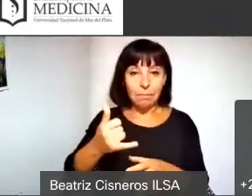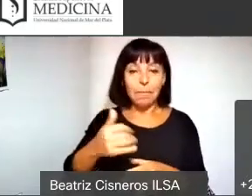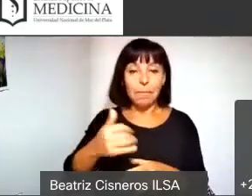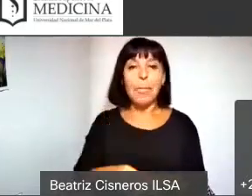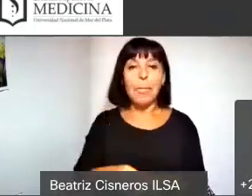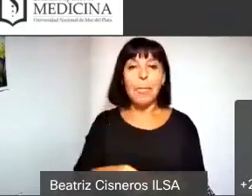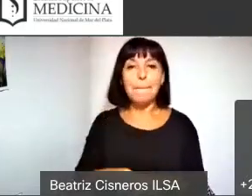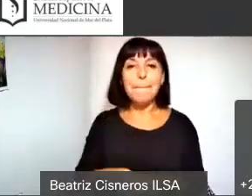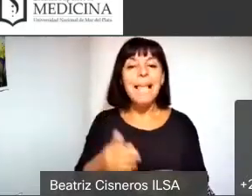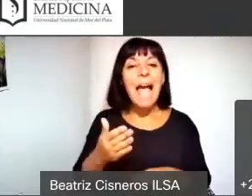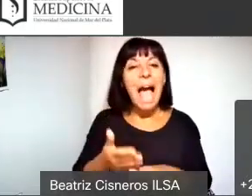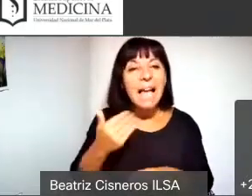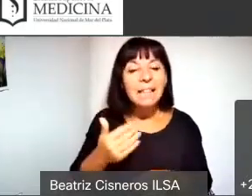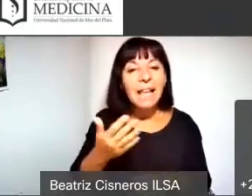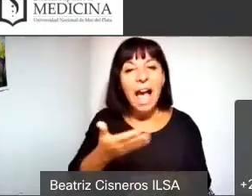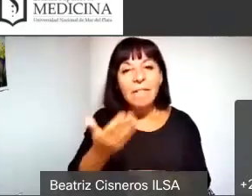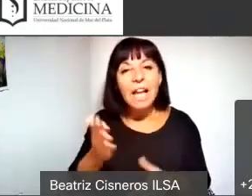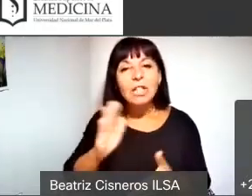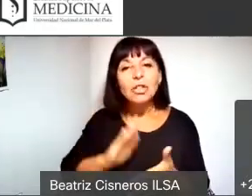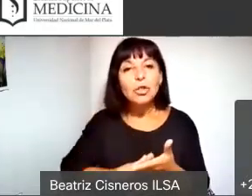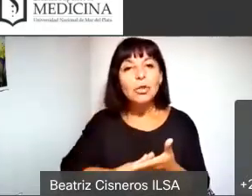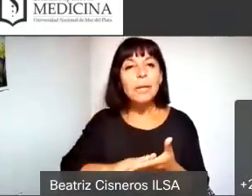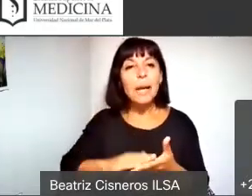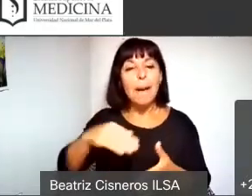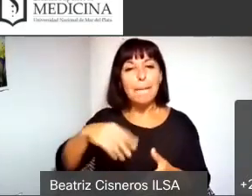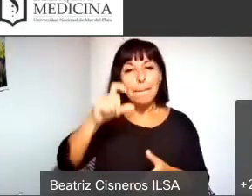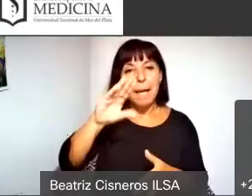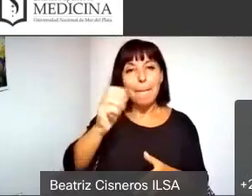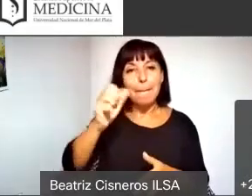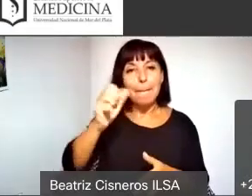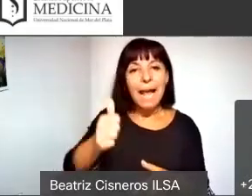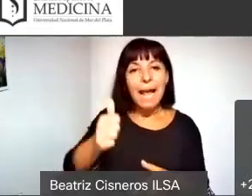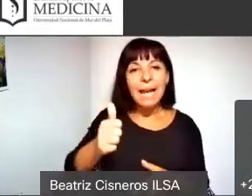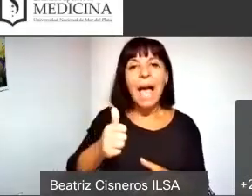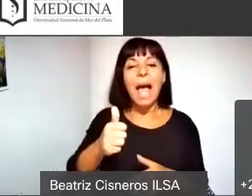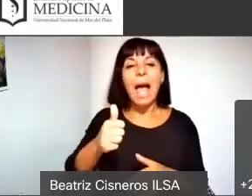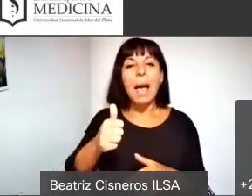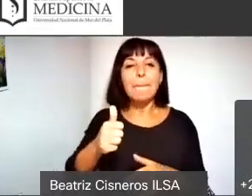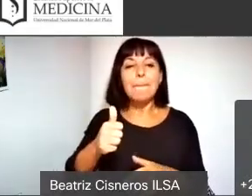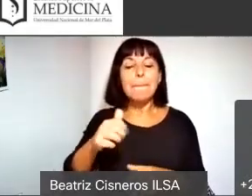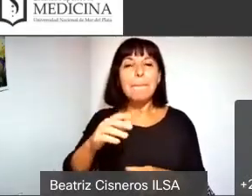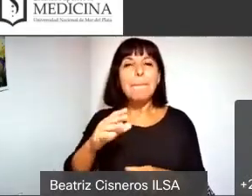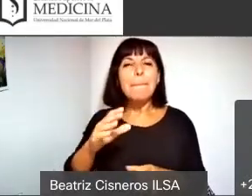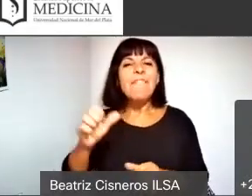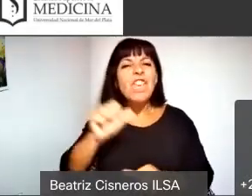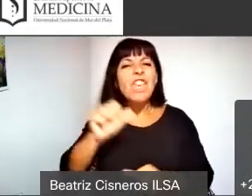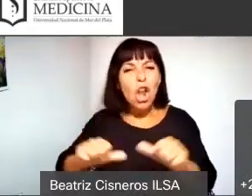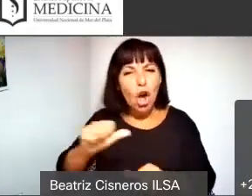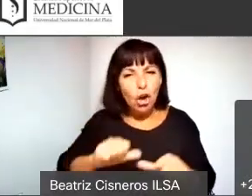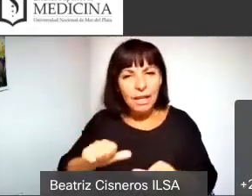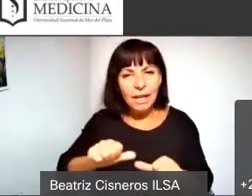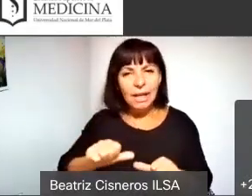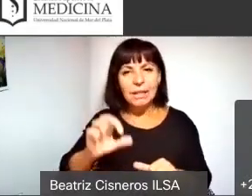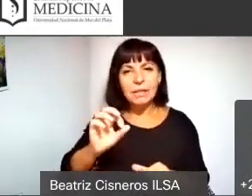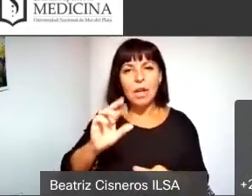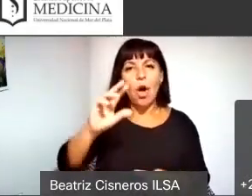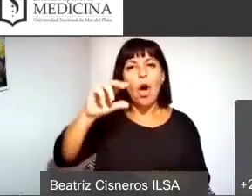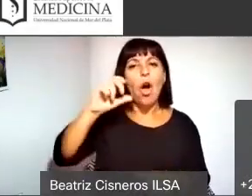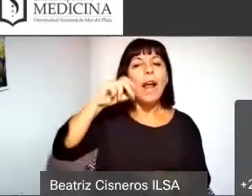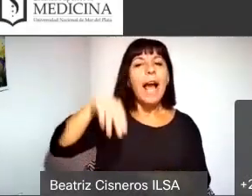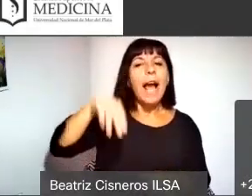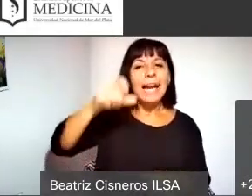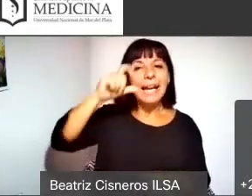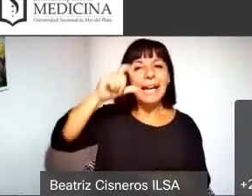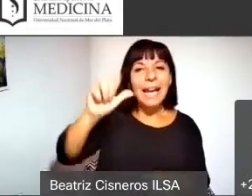Antes de hablar de la membrana plasmática, vamos a hablar de forma general de las membranas biológicas, lo cual incluye las organelas membranosas, incluso